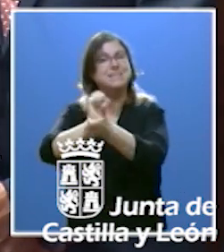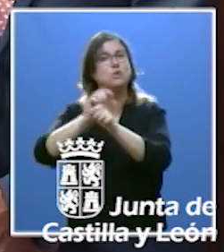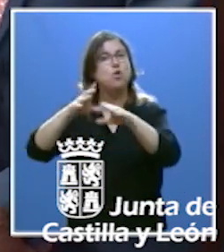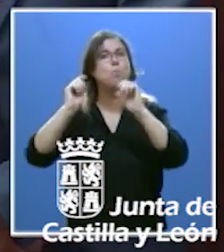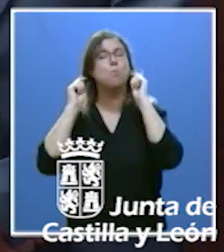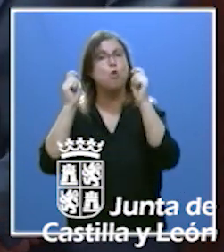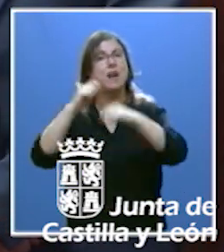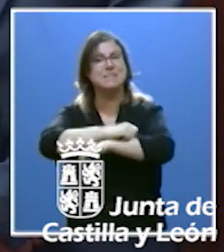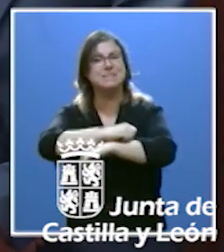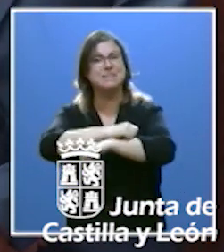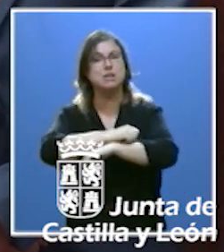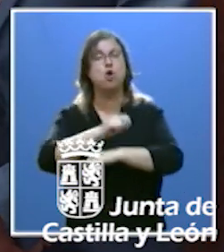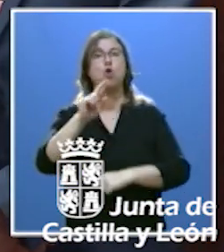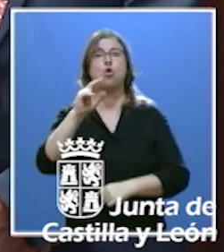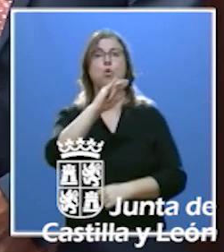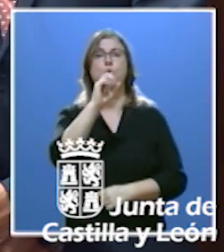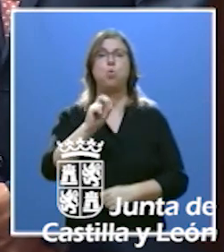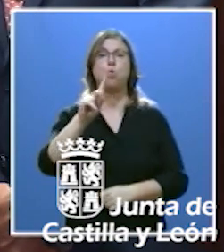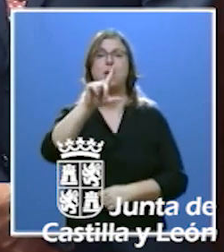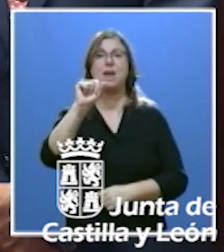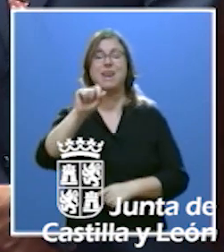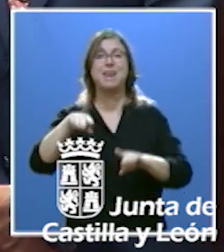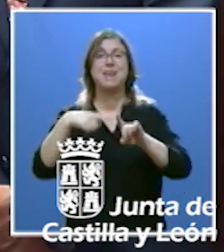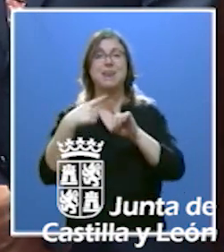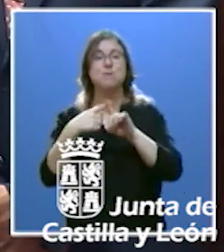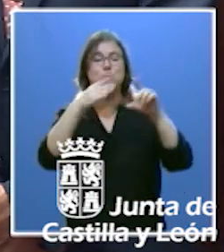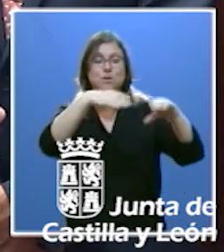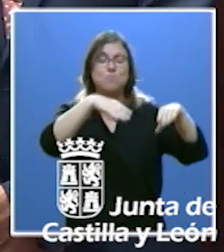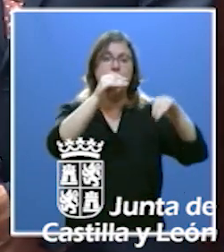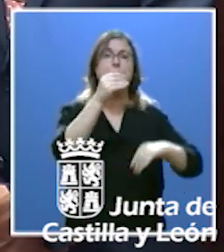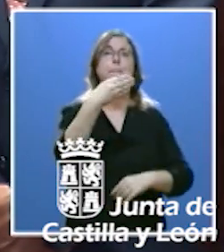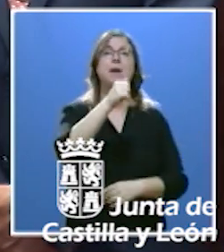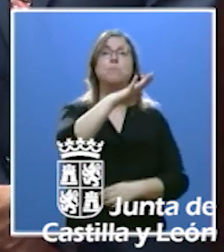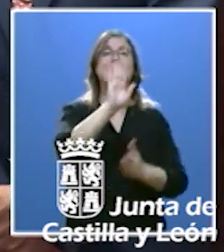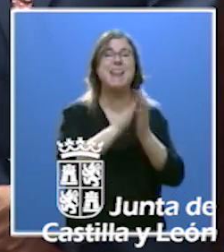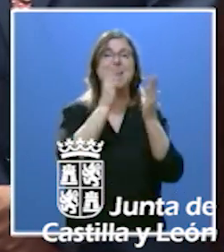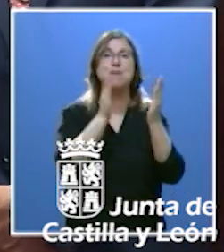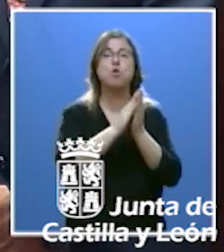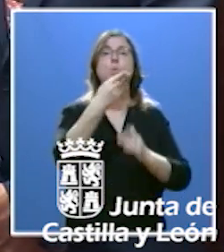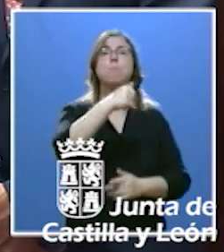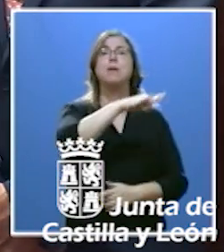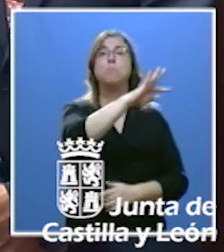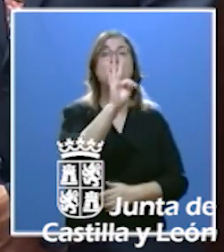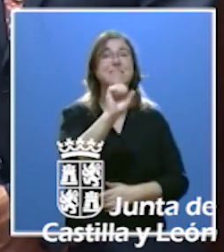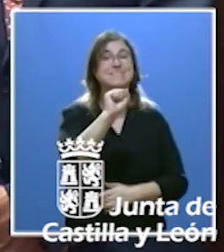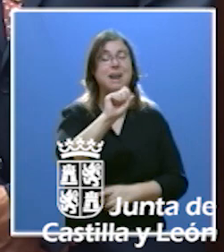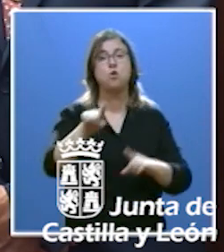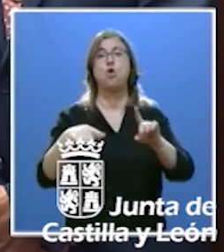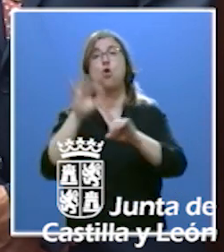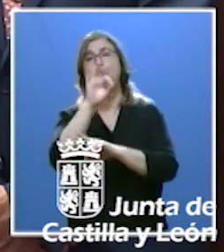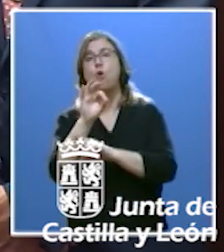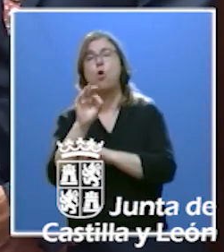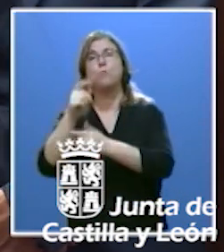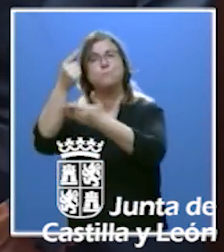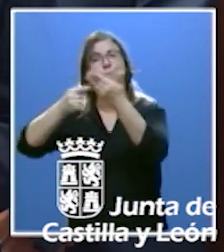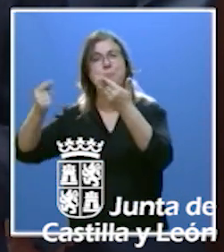de Rozuela y en los becerros burgaleses de Valpuesta, o en los anuncios del romance de las